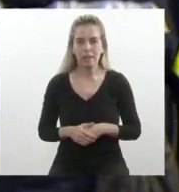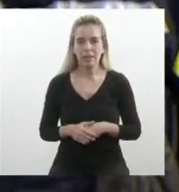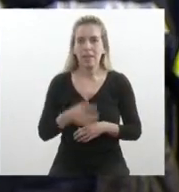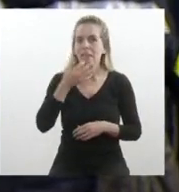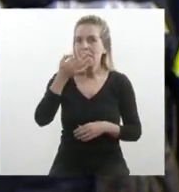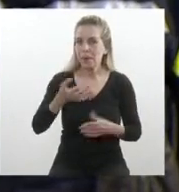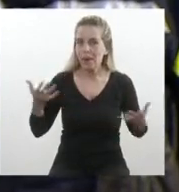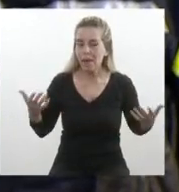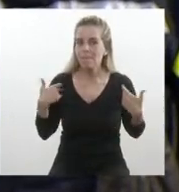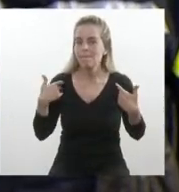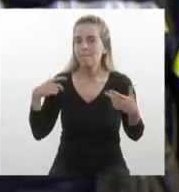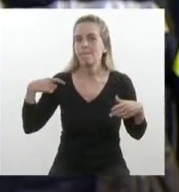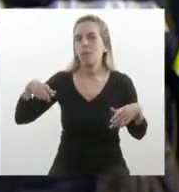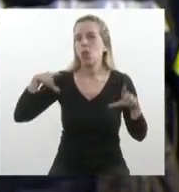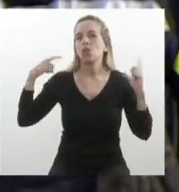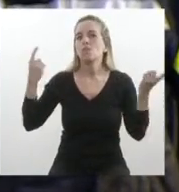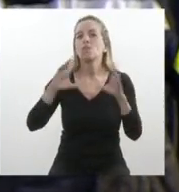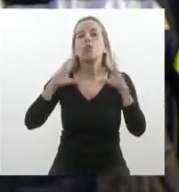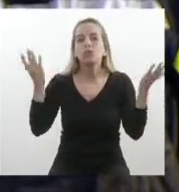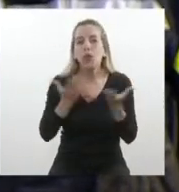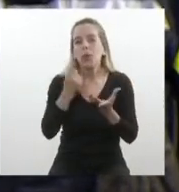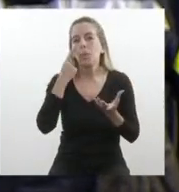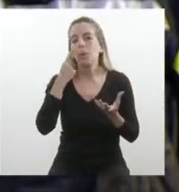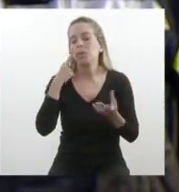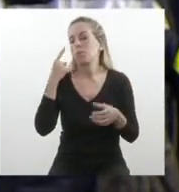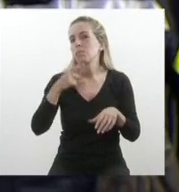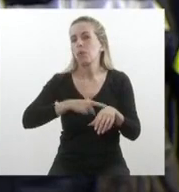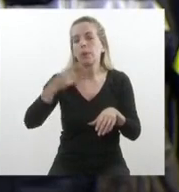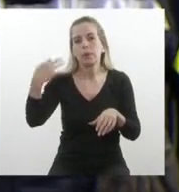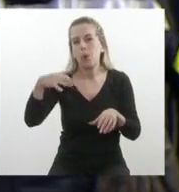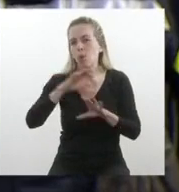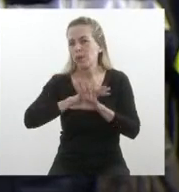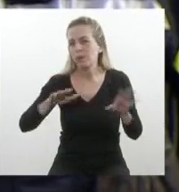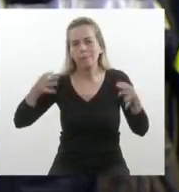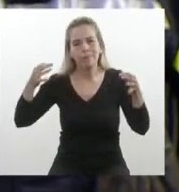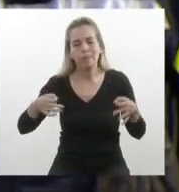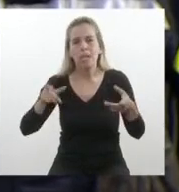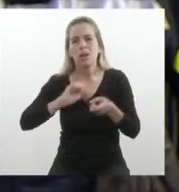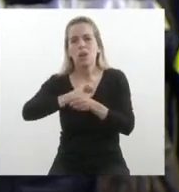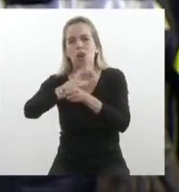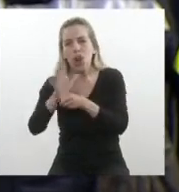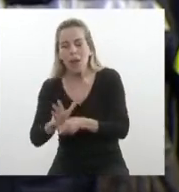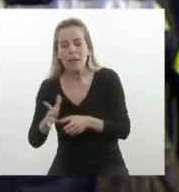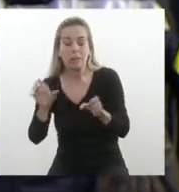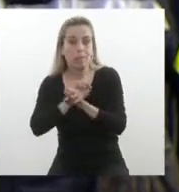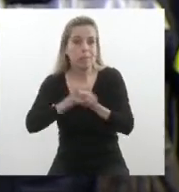La verdad es que la humanidad está viviendo un momento singular. La pandemia nos ha estremecido a todos,